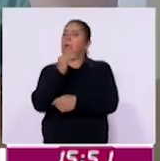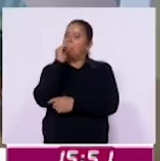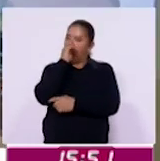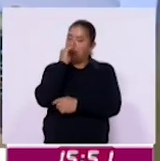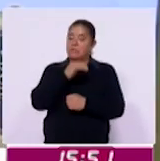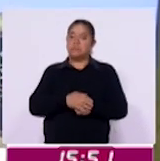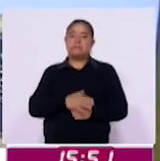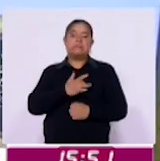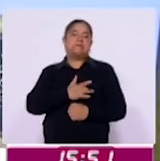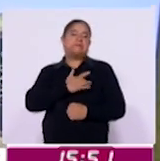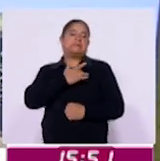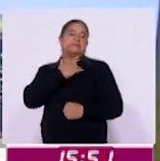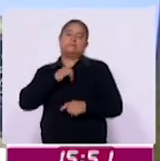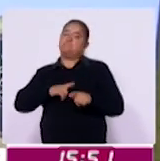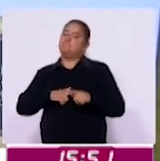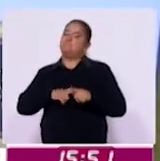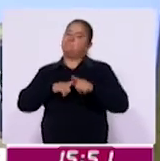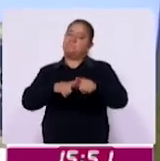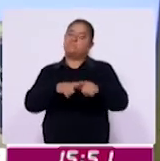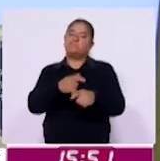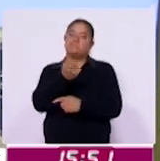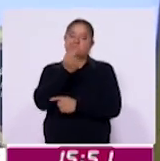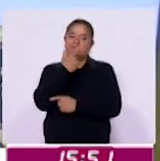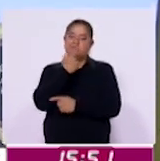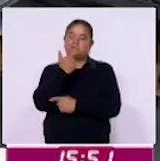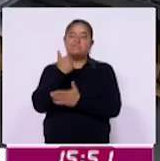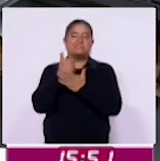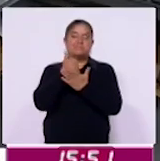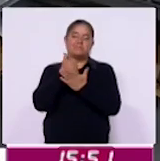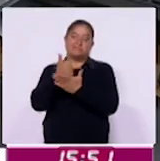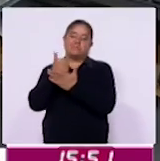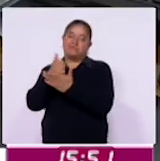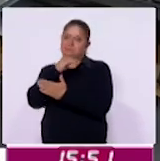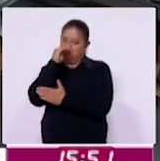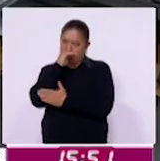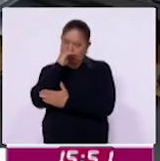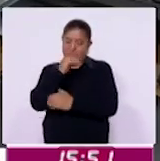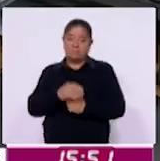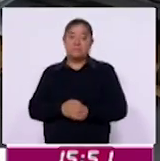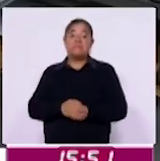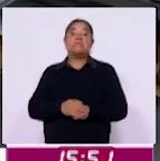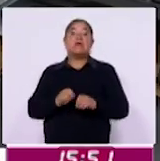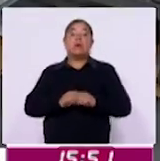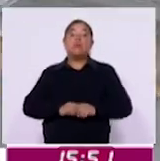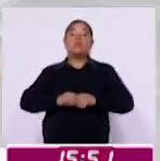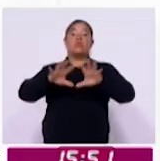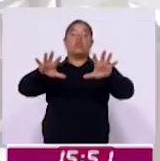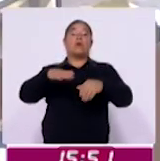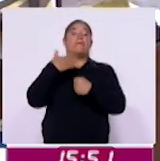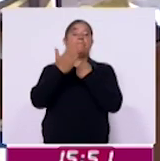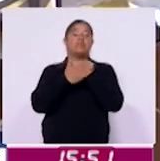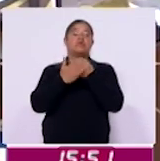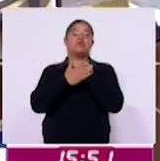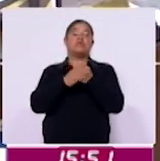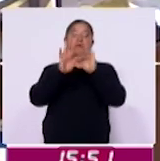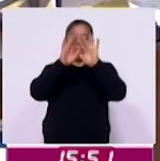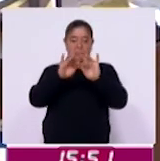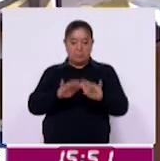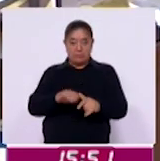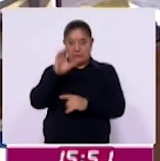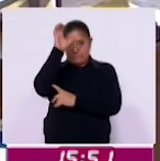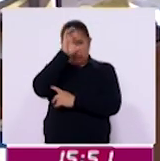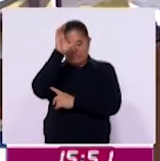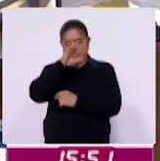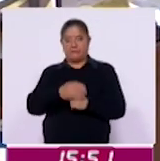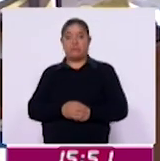seguir contribuyendo a la medicina a través de acciones altruistas y la publicación de futuros artículos científicos. El hecho de hacer saber